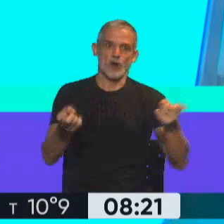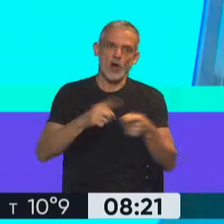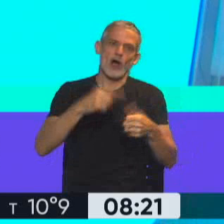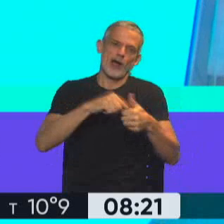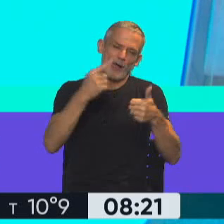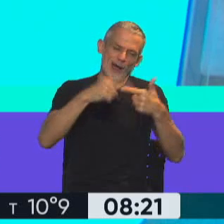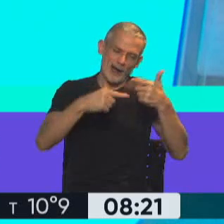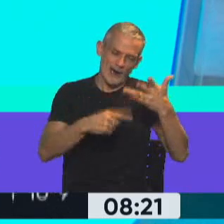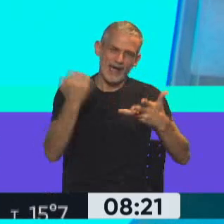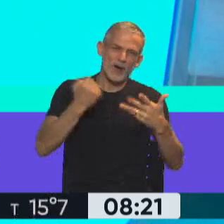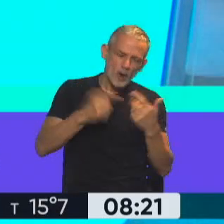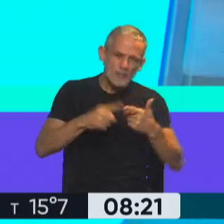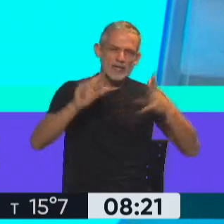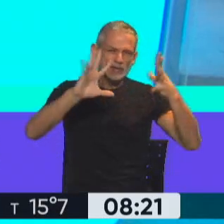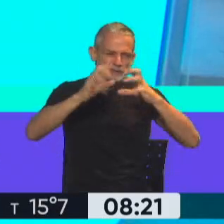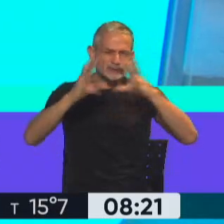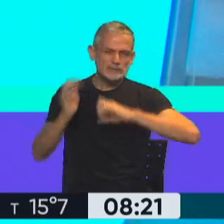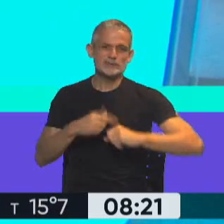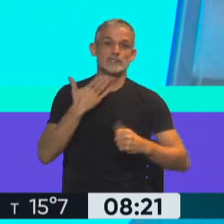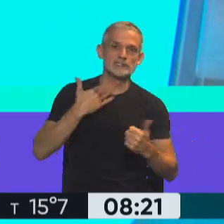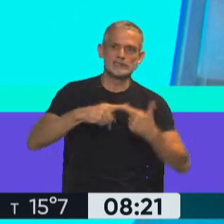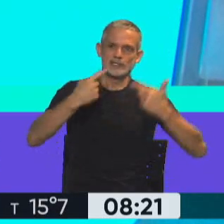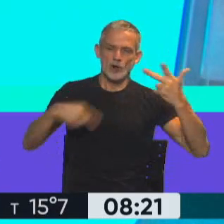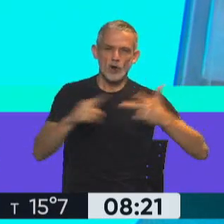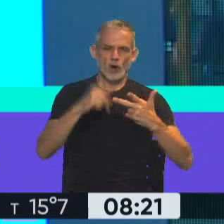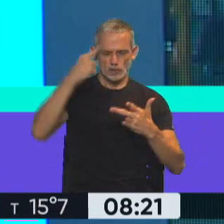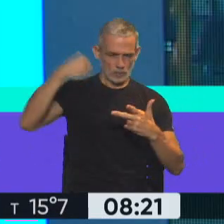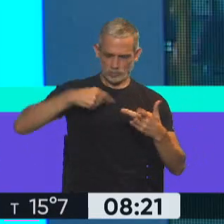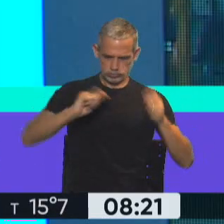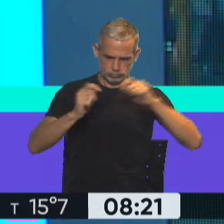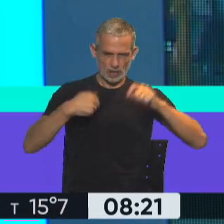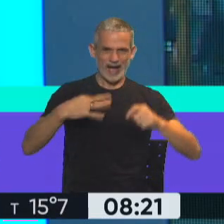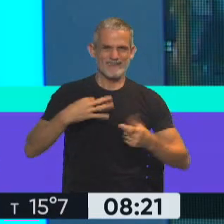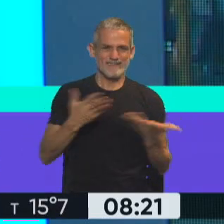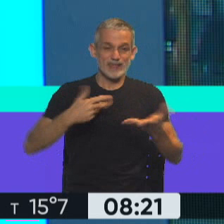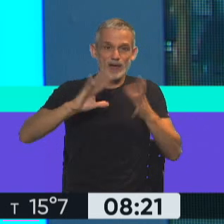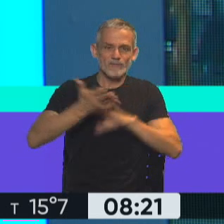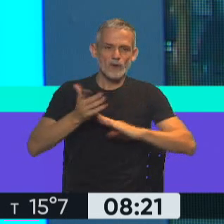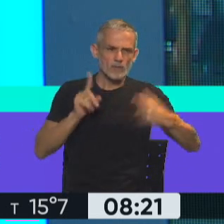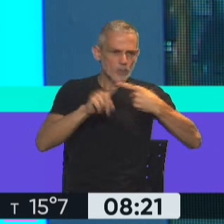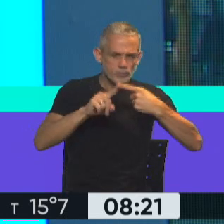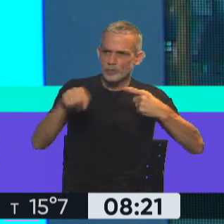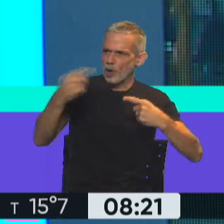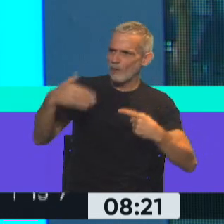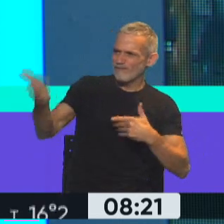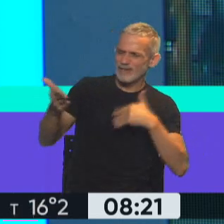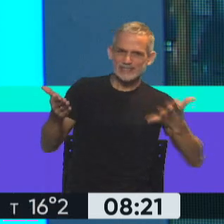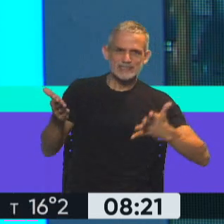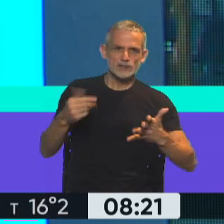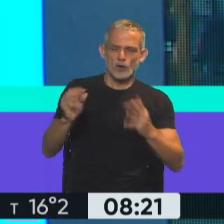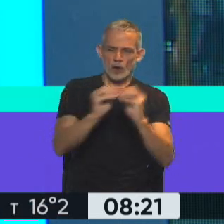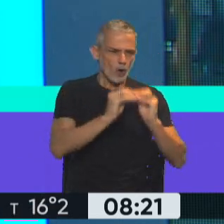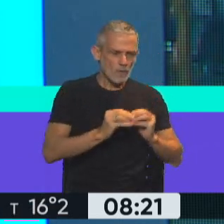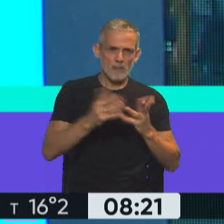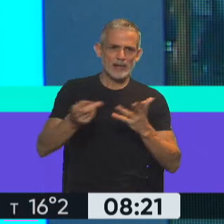pandemia sabemos, impacta en la economía, impacta en nuestros deseos, en nuestras subjetividades, nos cambió a ver la forma de vincularnos con el vecino, con nuestros padres,